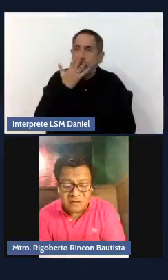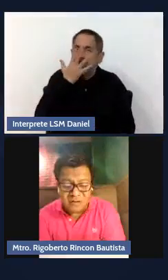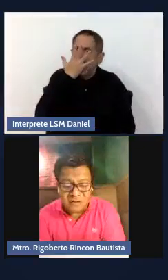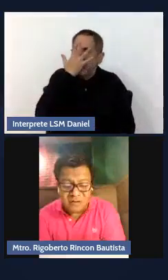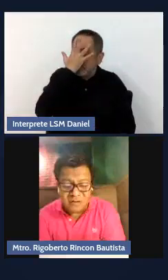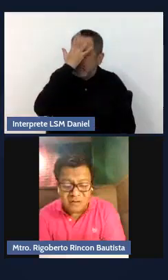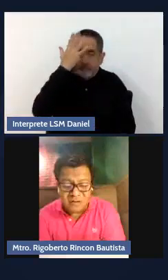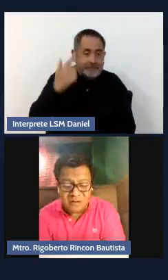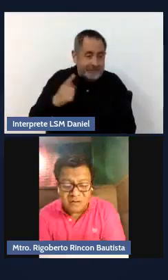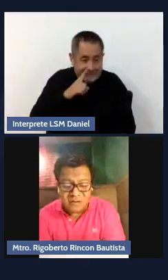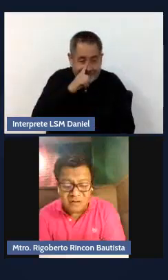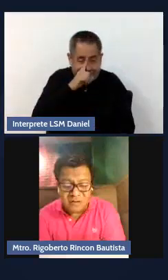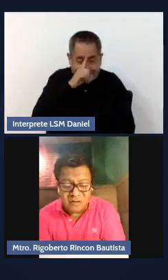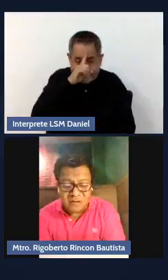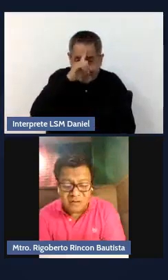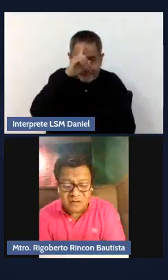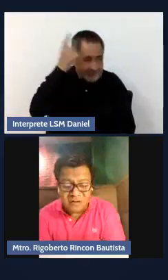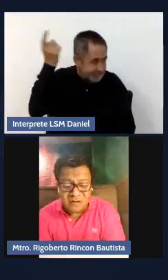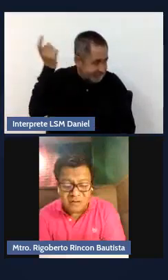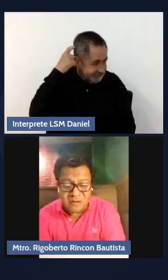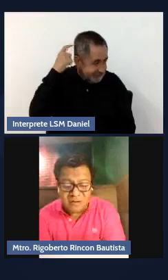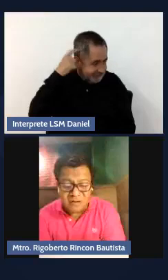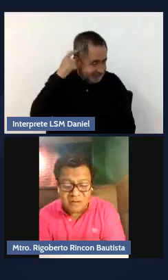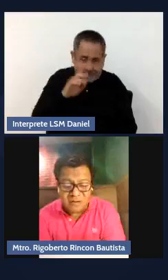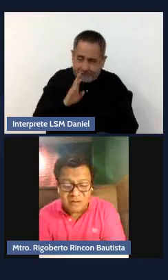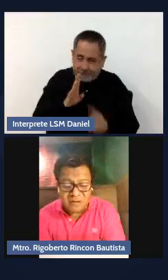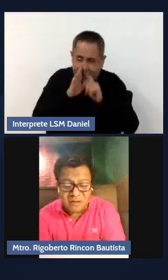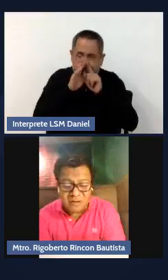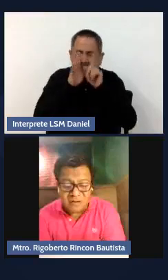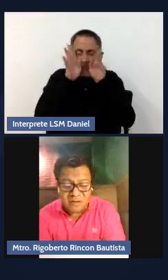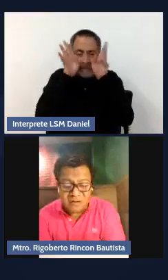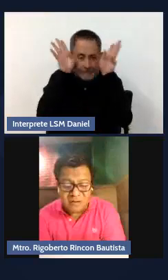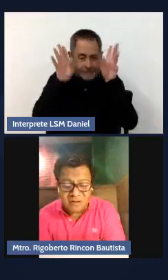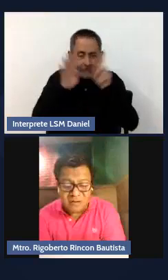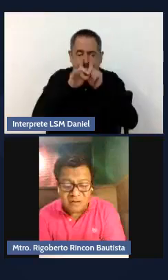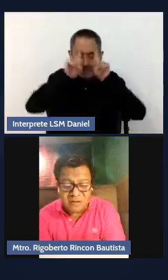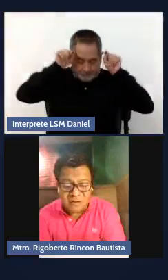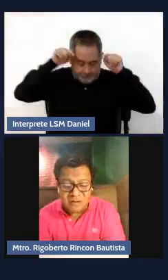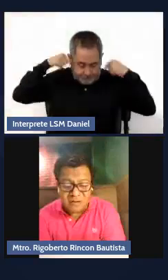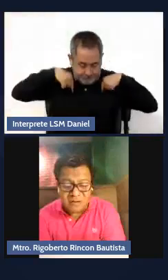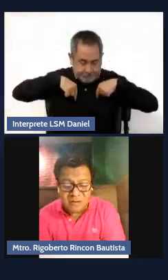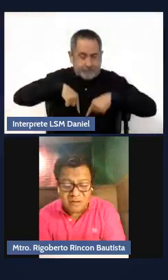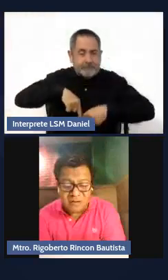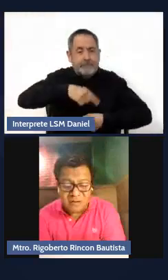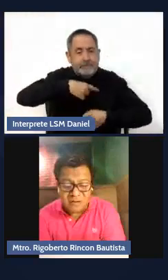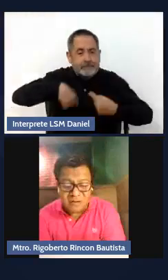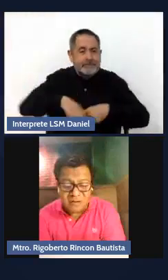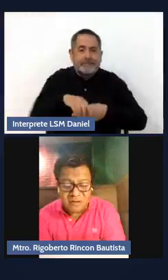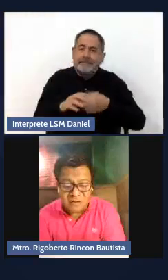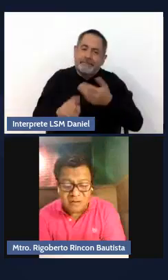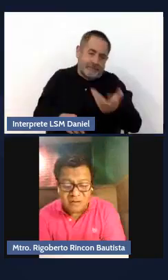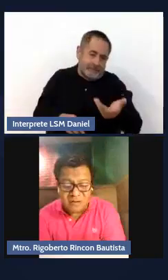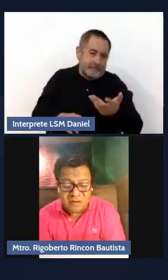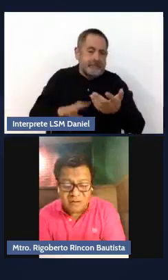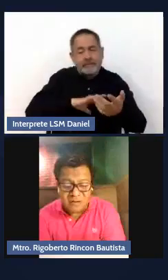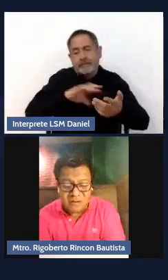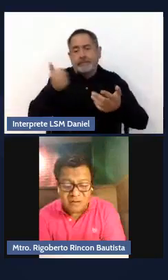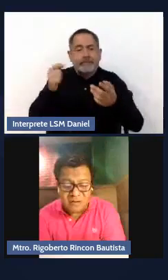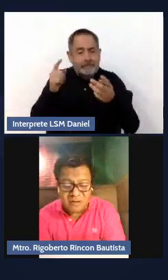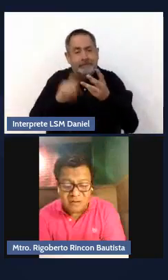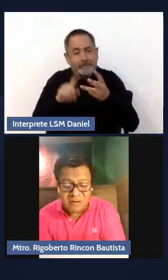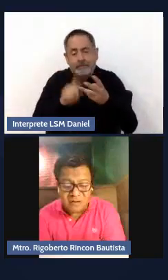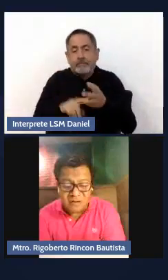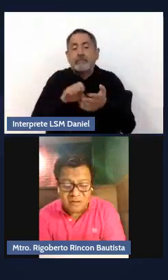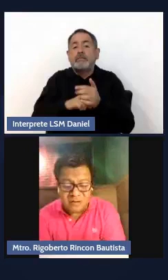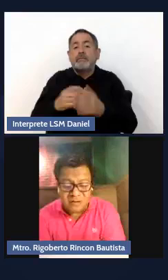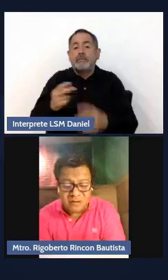entra, cuando entra al organismo tiene otra reacción. Y por el otro lado, existe otra reacción al momento de que el